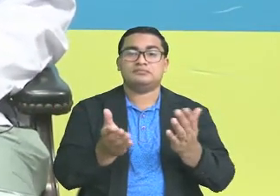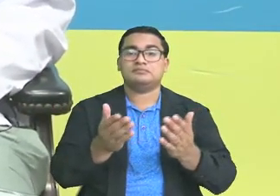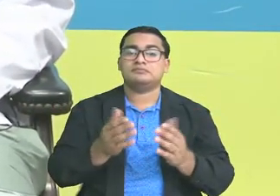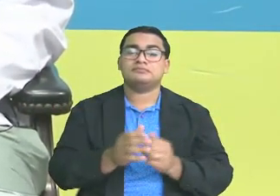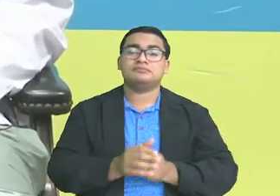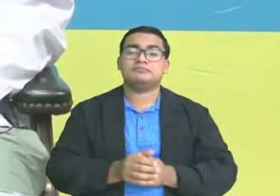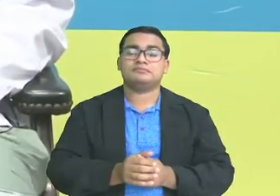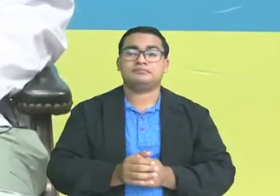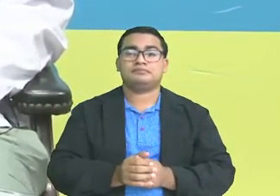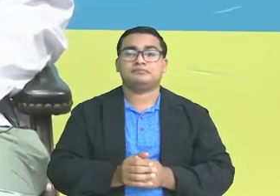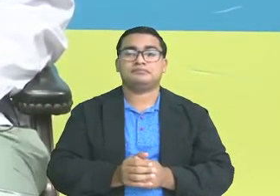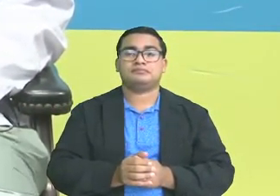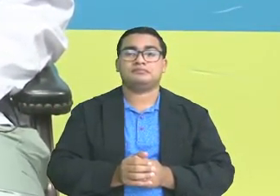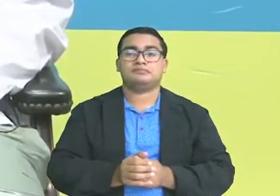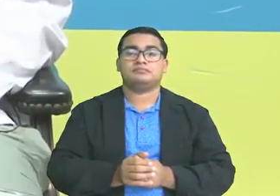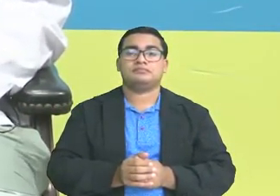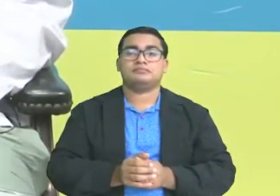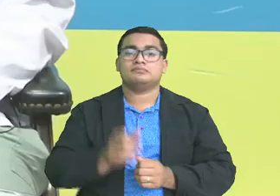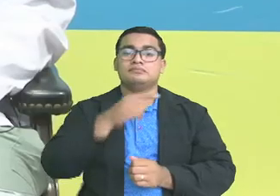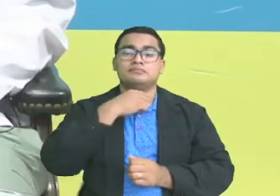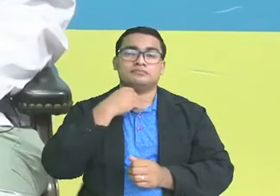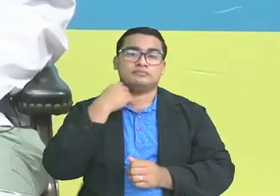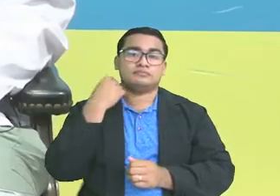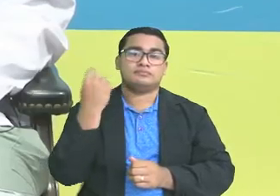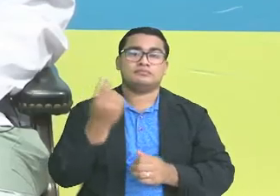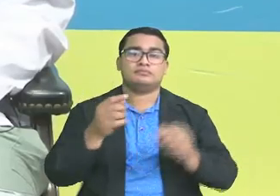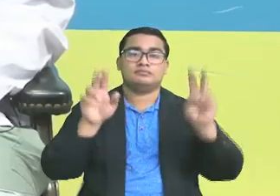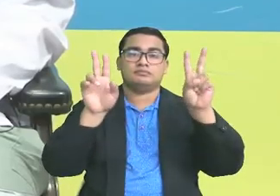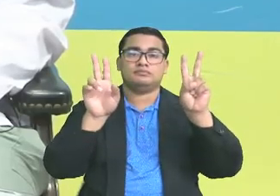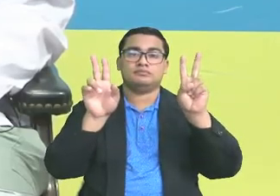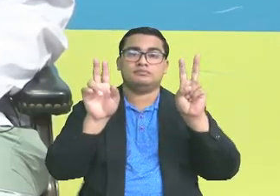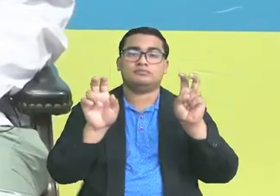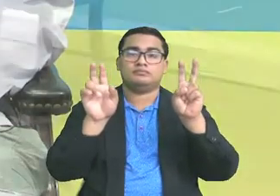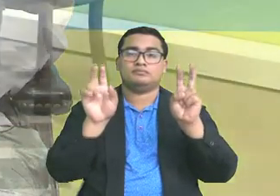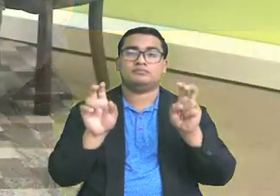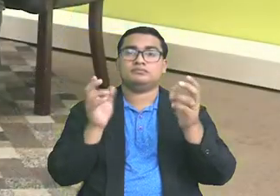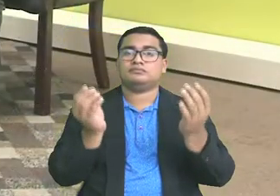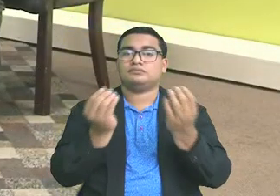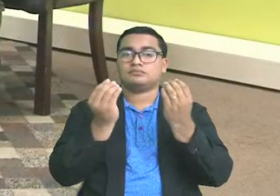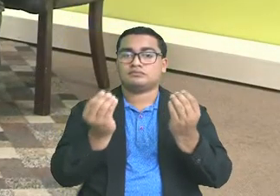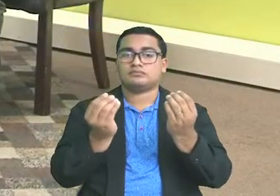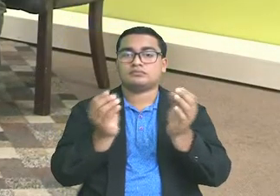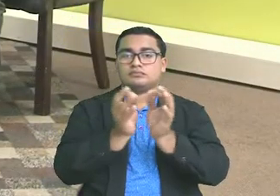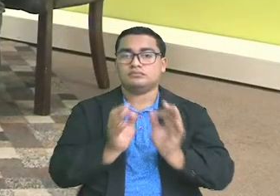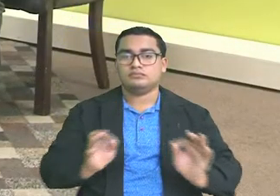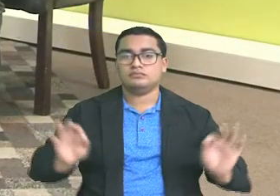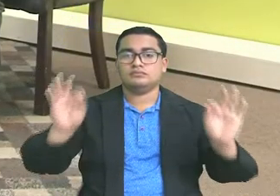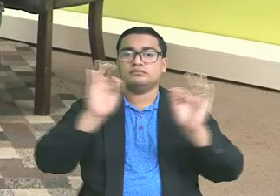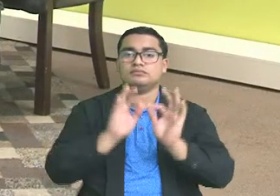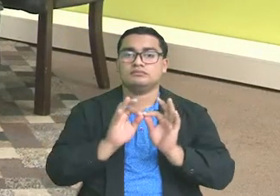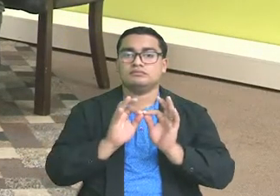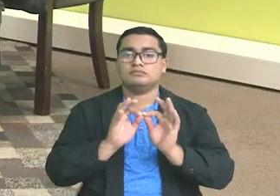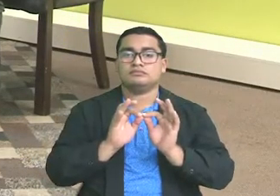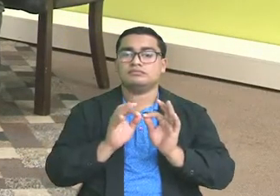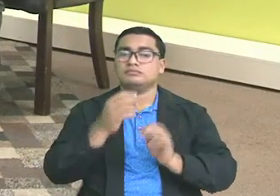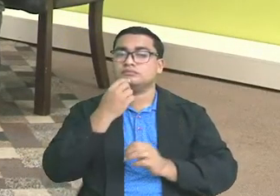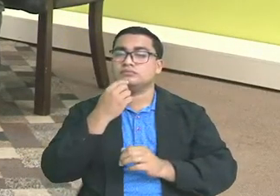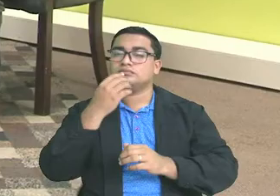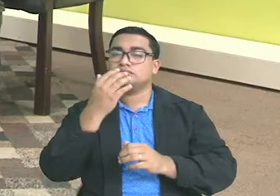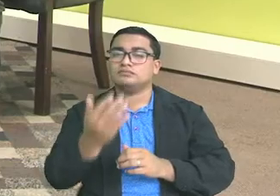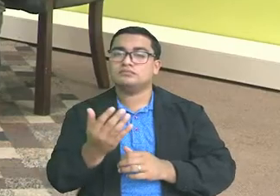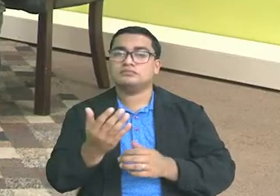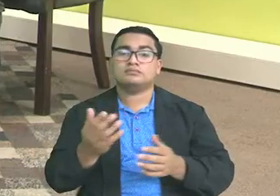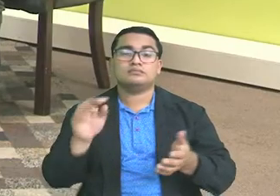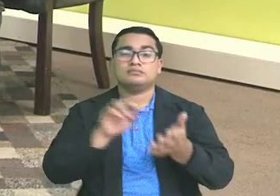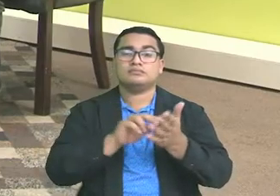televidentes. Realmente que este tema es muy, muy importante porque es algo que